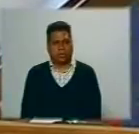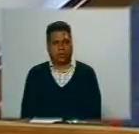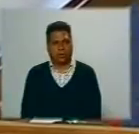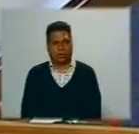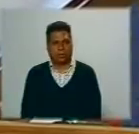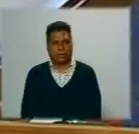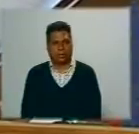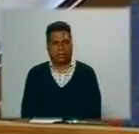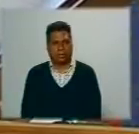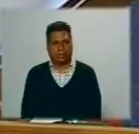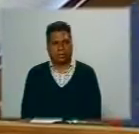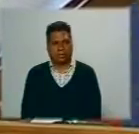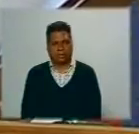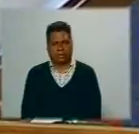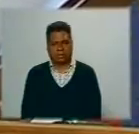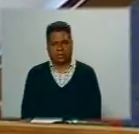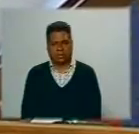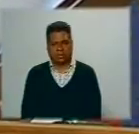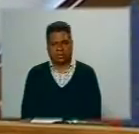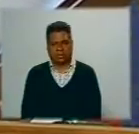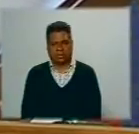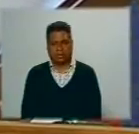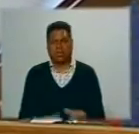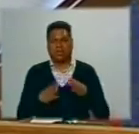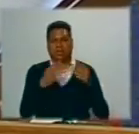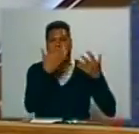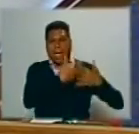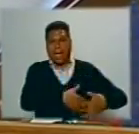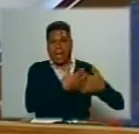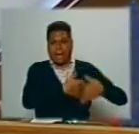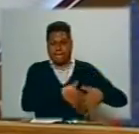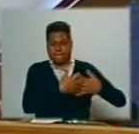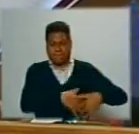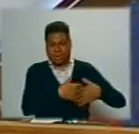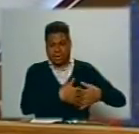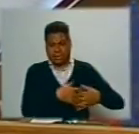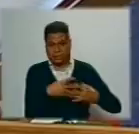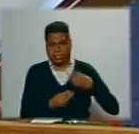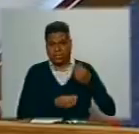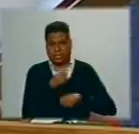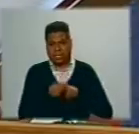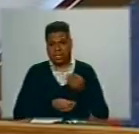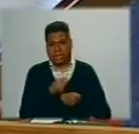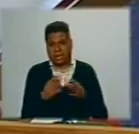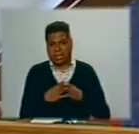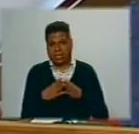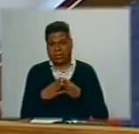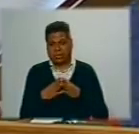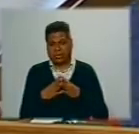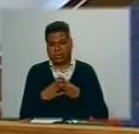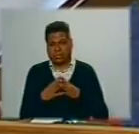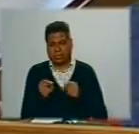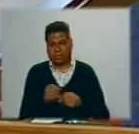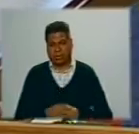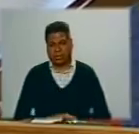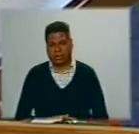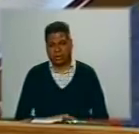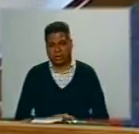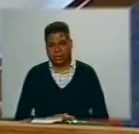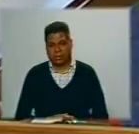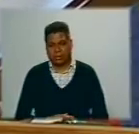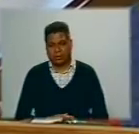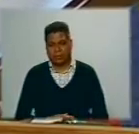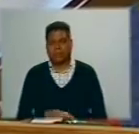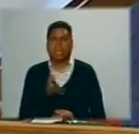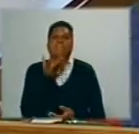21, trato recíproco. Las proveedoras o proveedores de servicios deben otorgar a las personas un trato recíproco aplicando para los reintegros